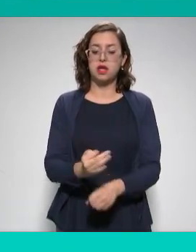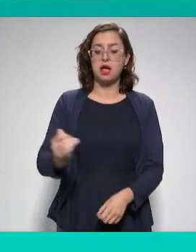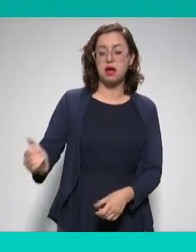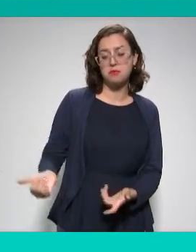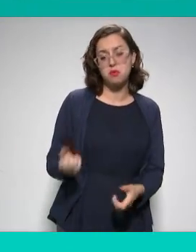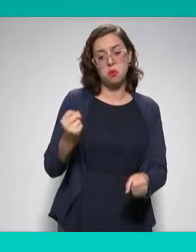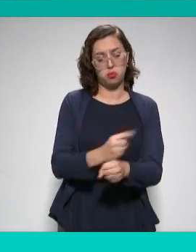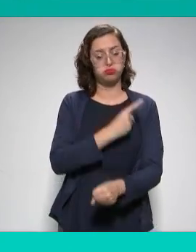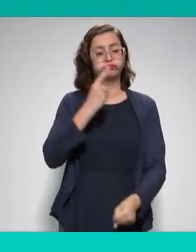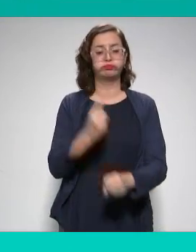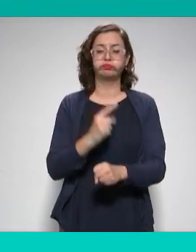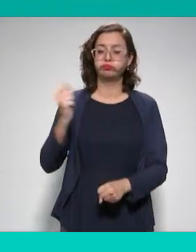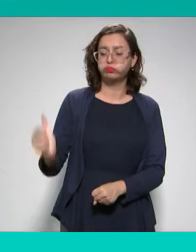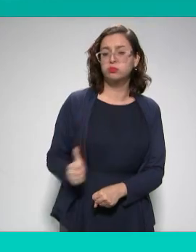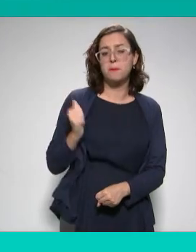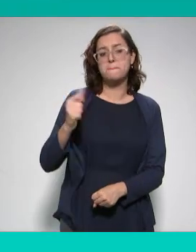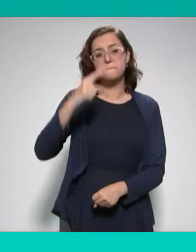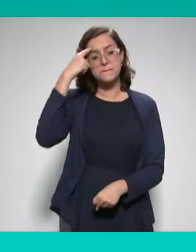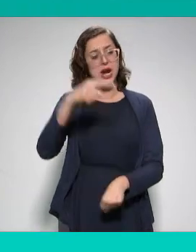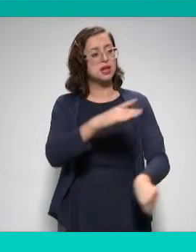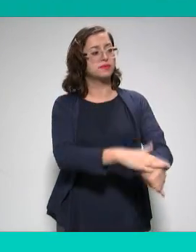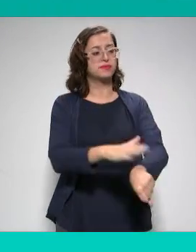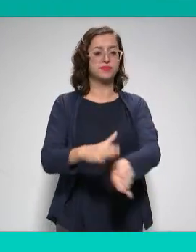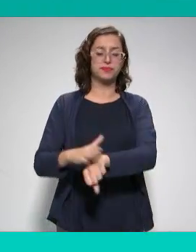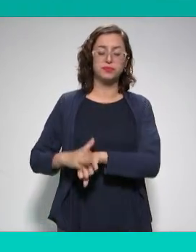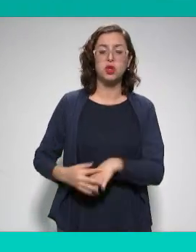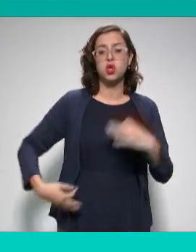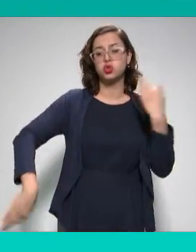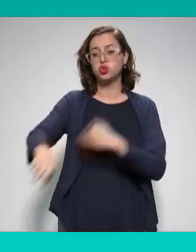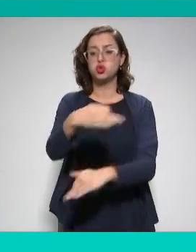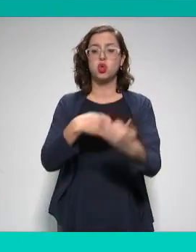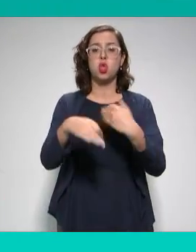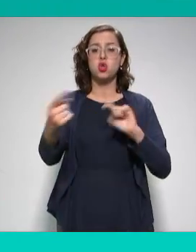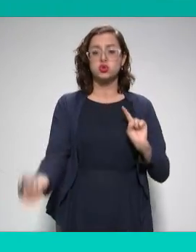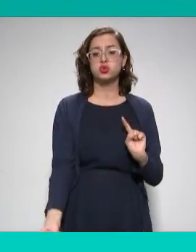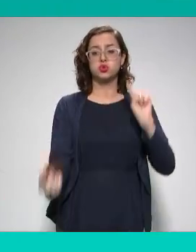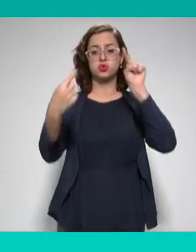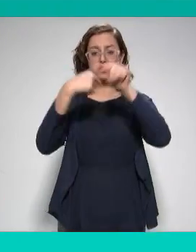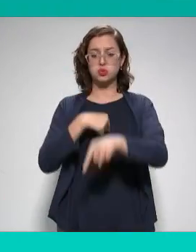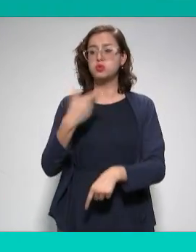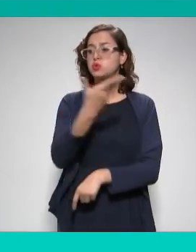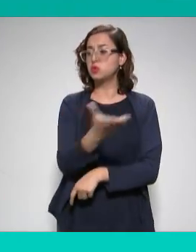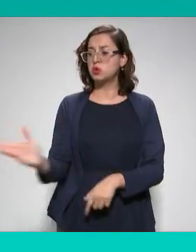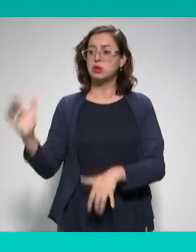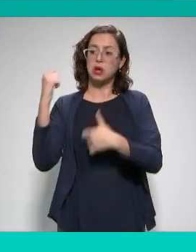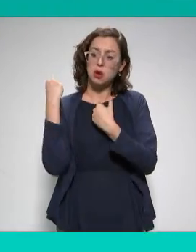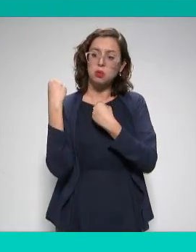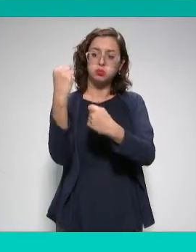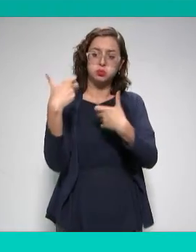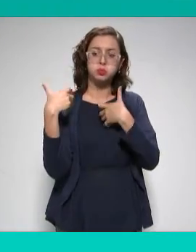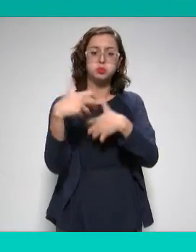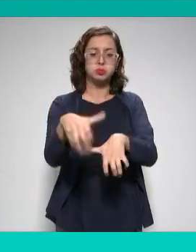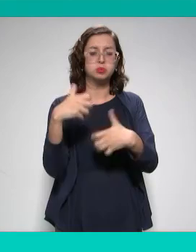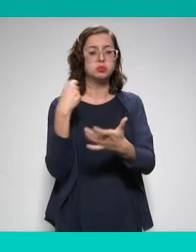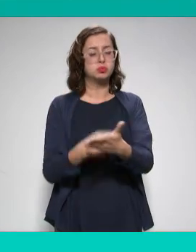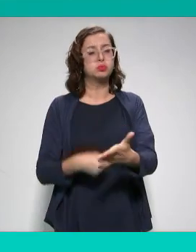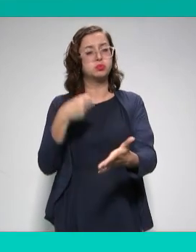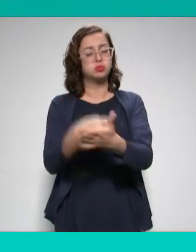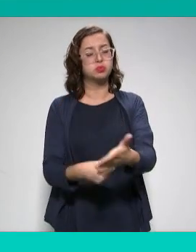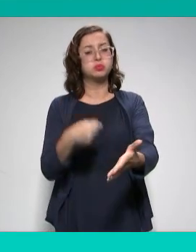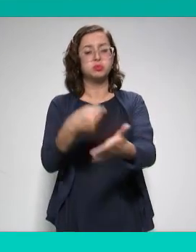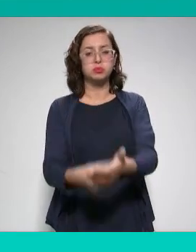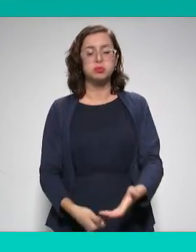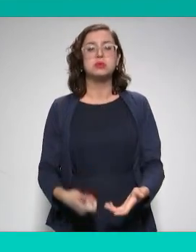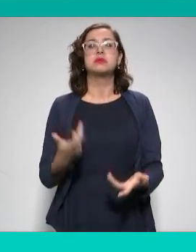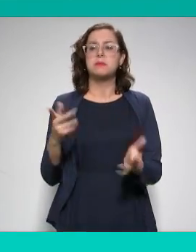este espacio no sólo para hacer un llamado a la empatía para las legítimas protestas y demandas de las mujeres ante las